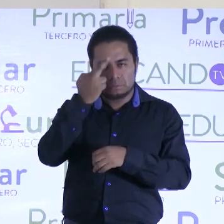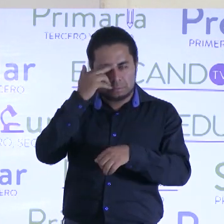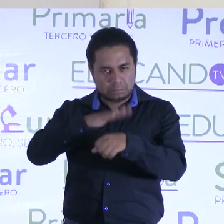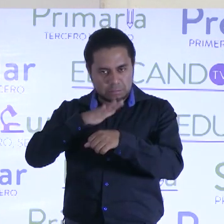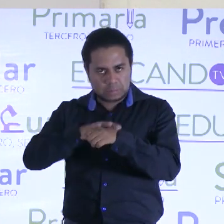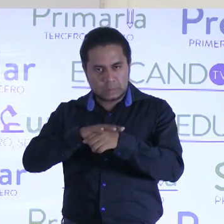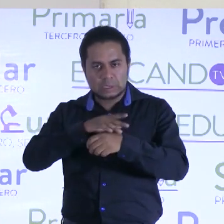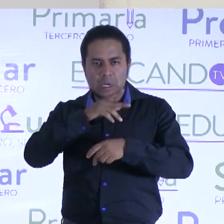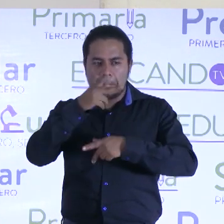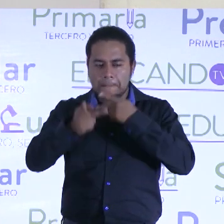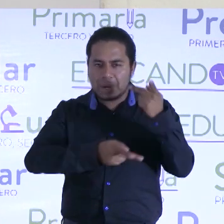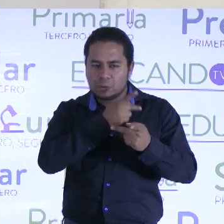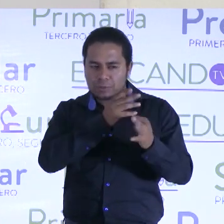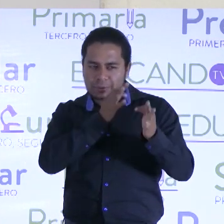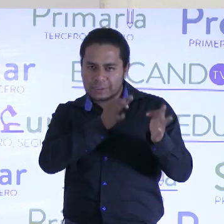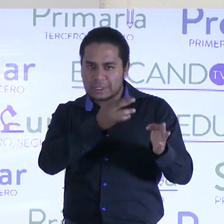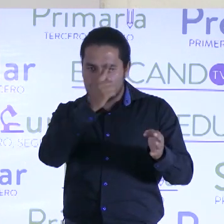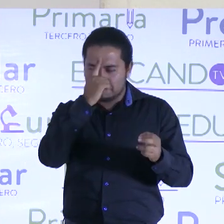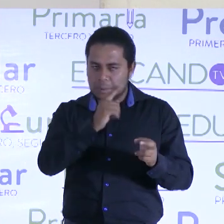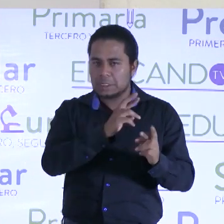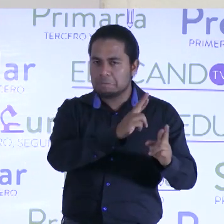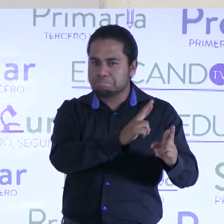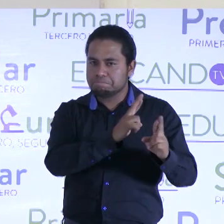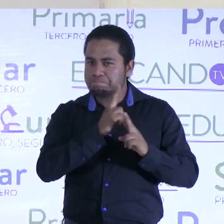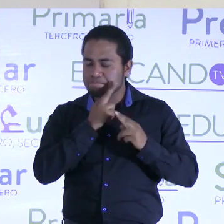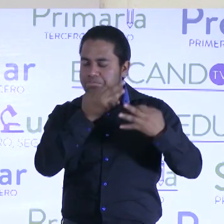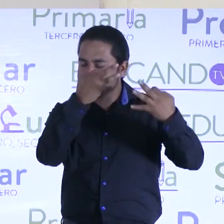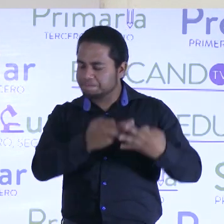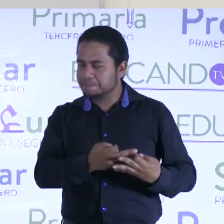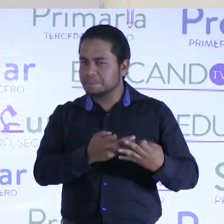haz preguntas correctas para obtener